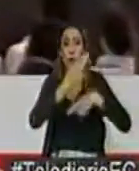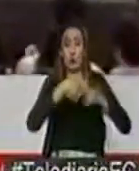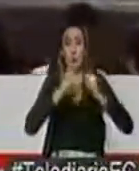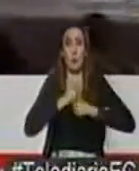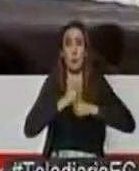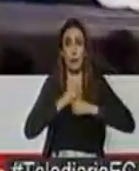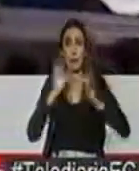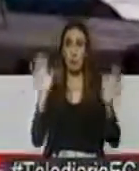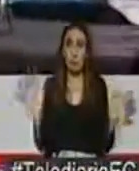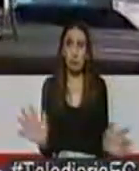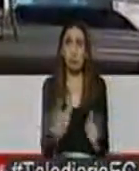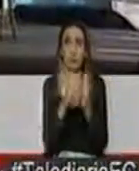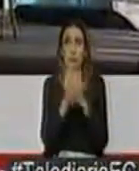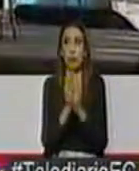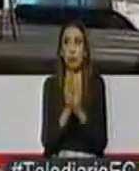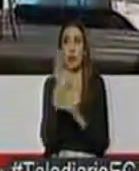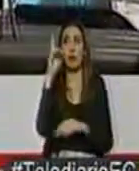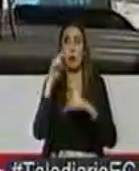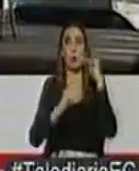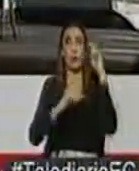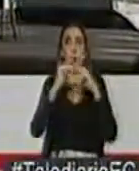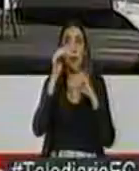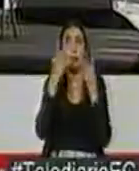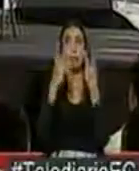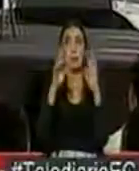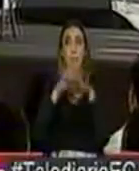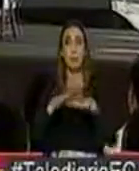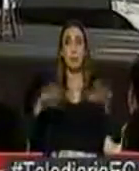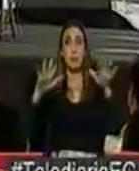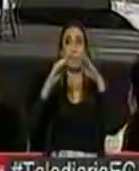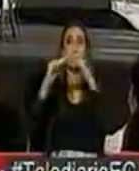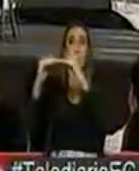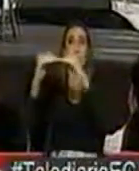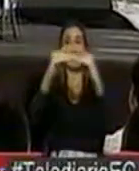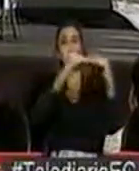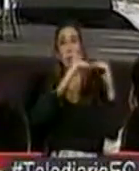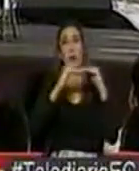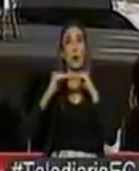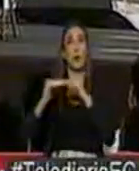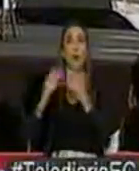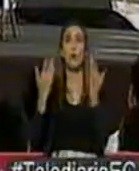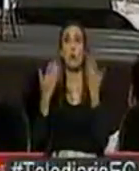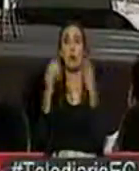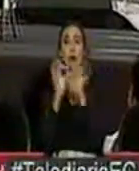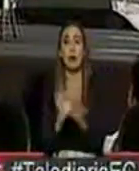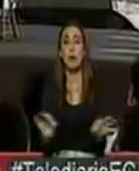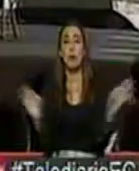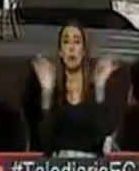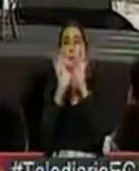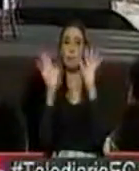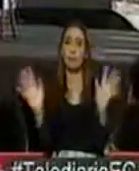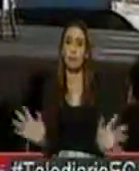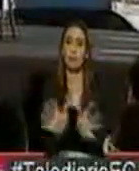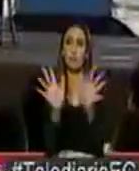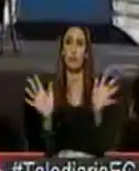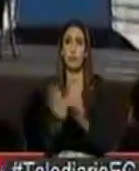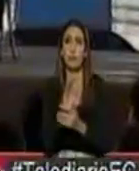No solo vamos a reconstruir, sino vamos a construir una bahía más pujante que